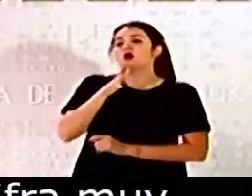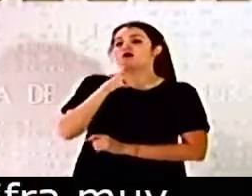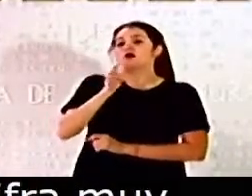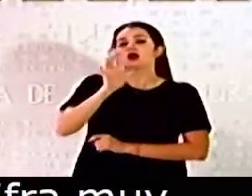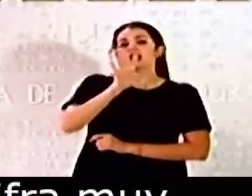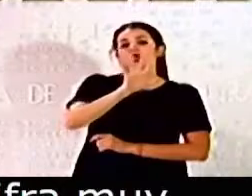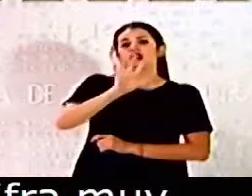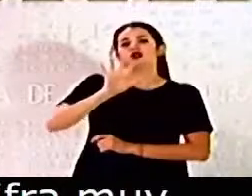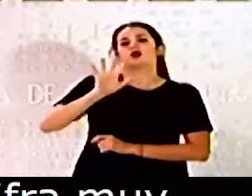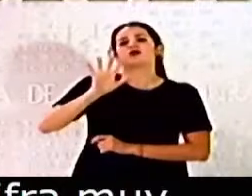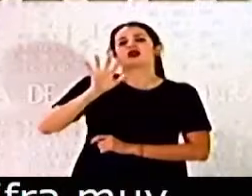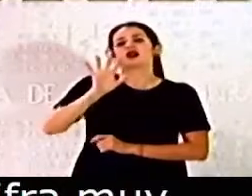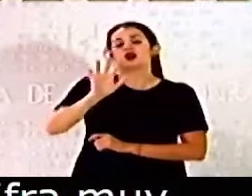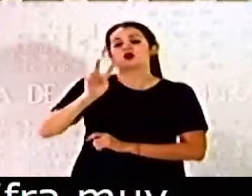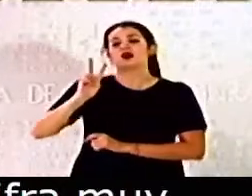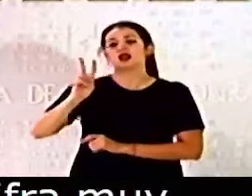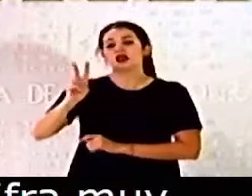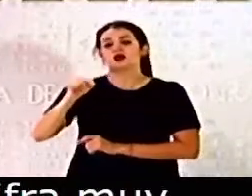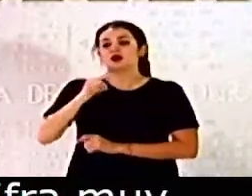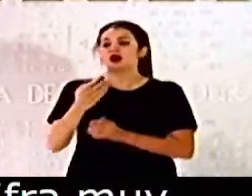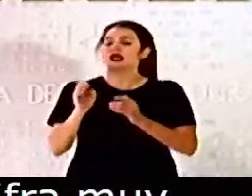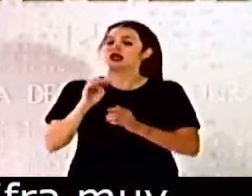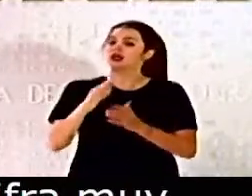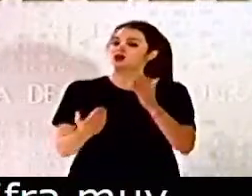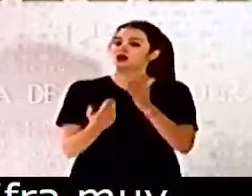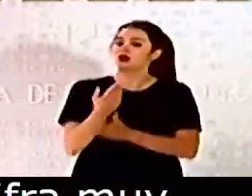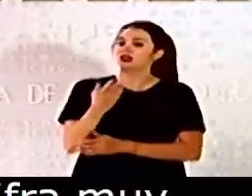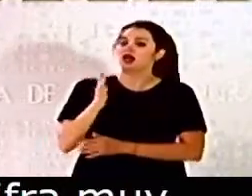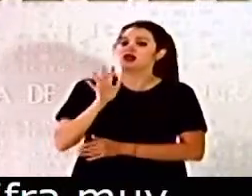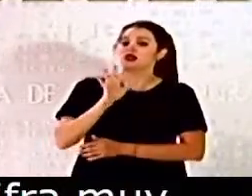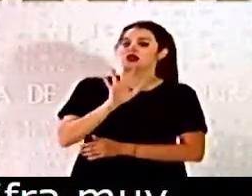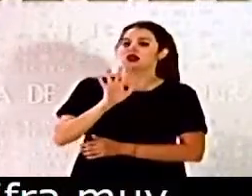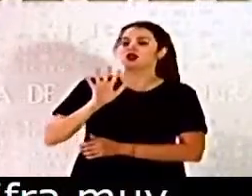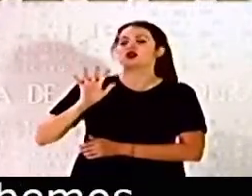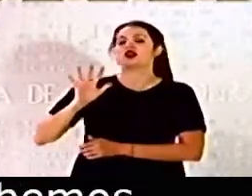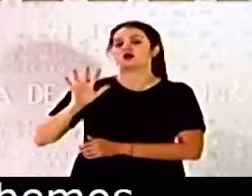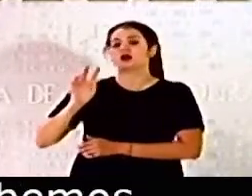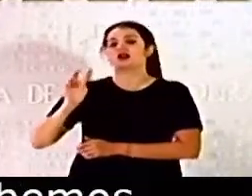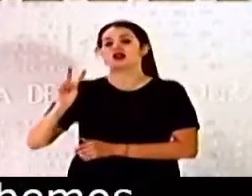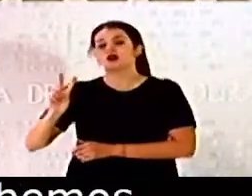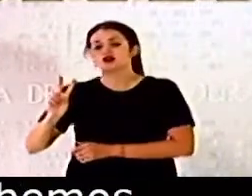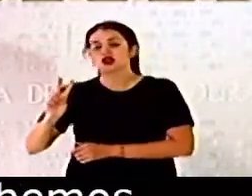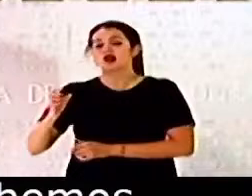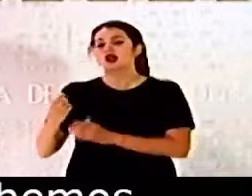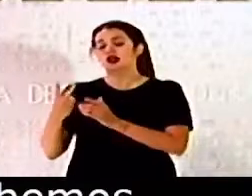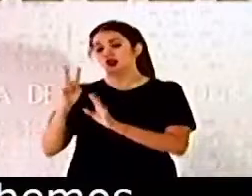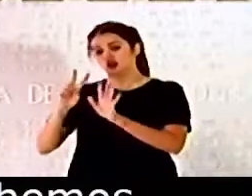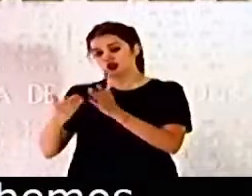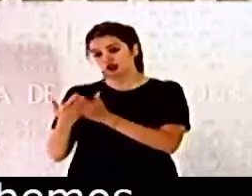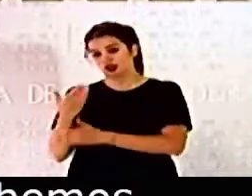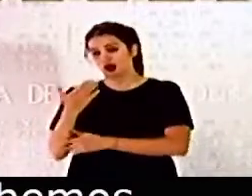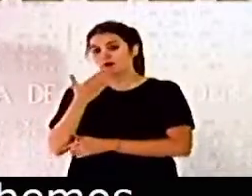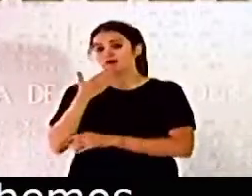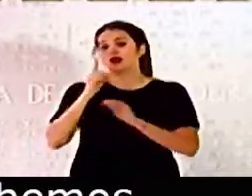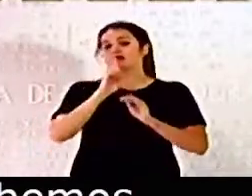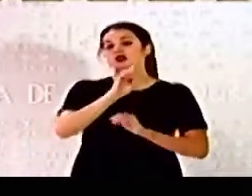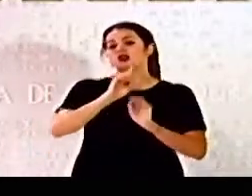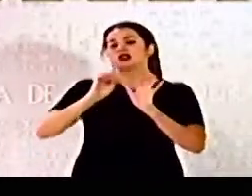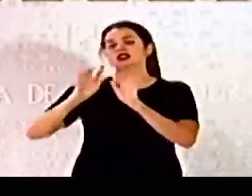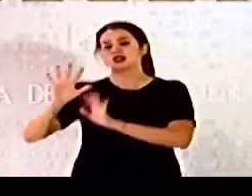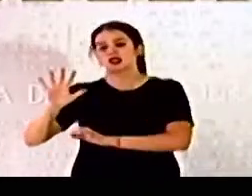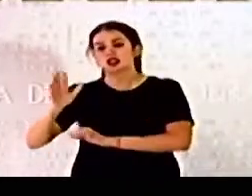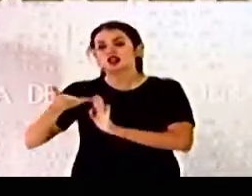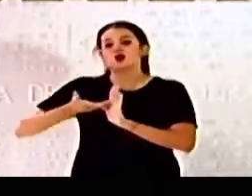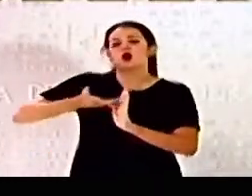14 días y 500 a los 7 días. Si bien es verdad que los mayores de 65, las tasas de